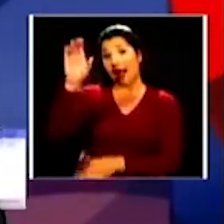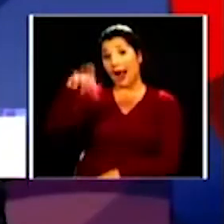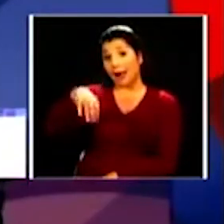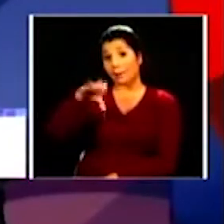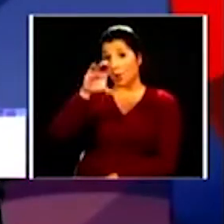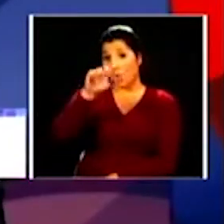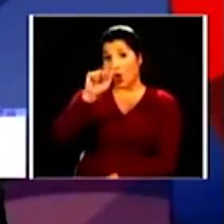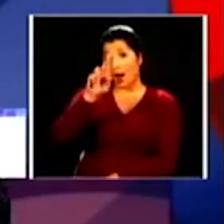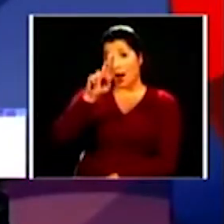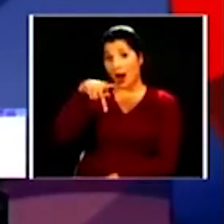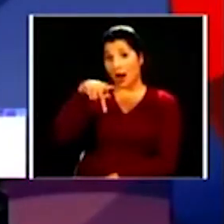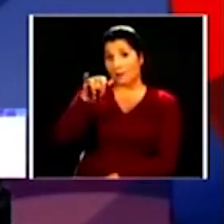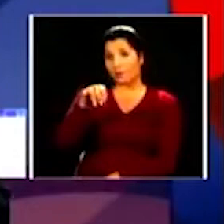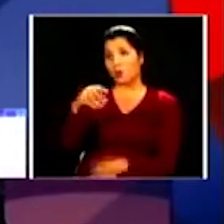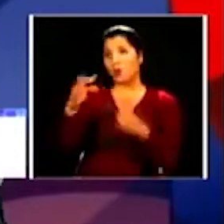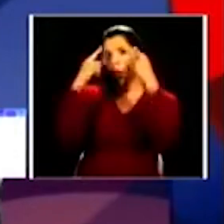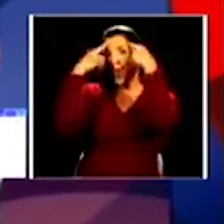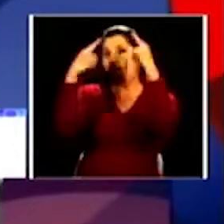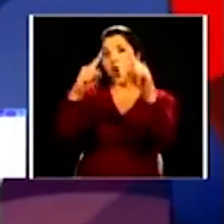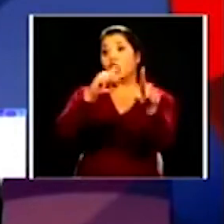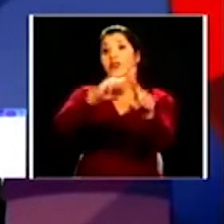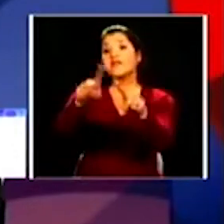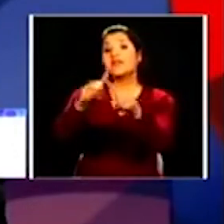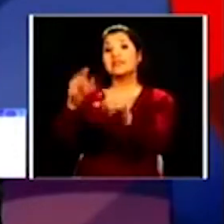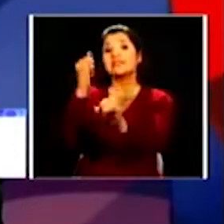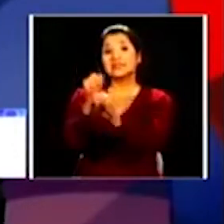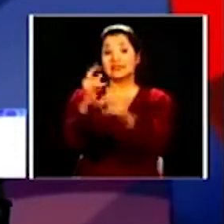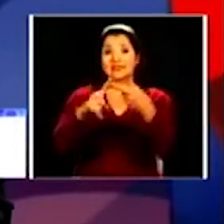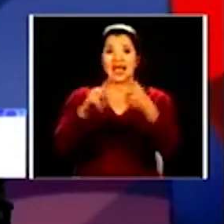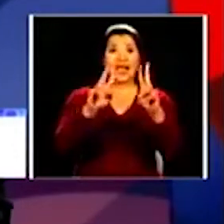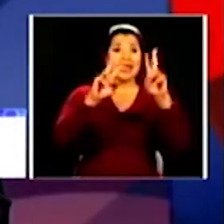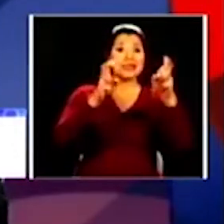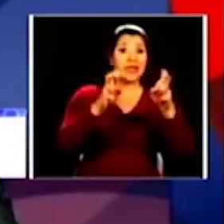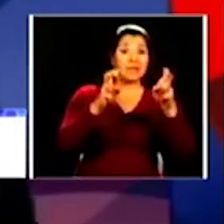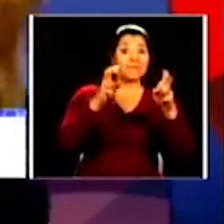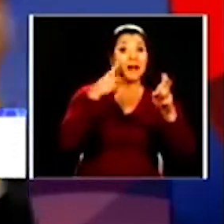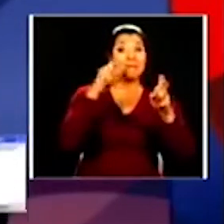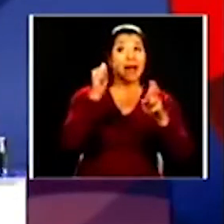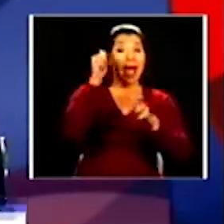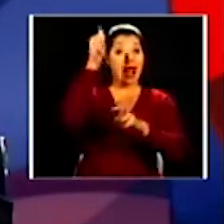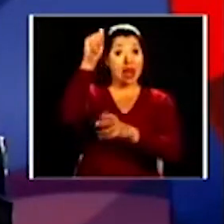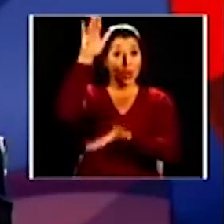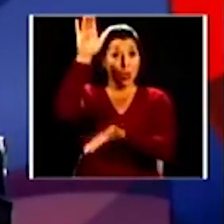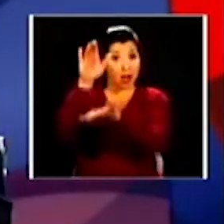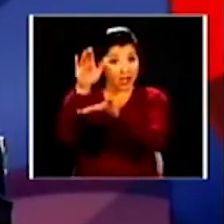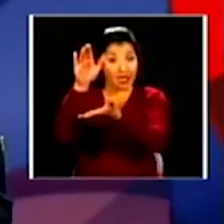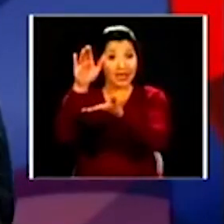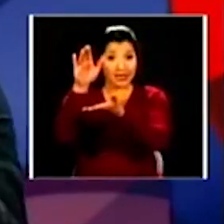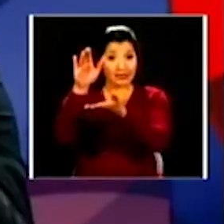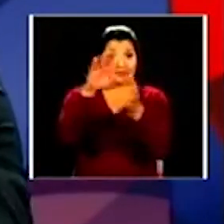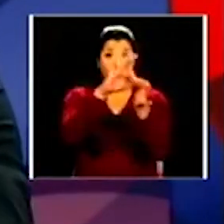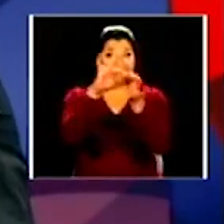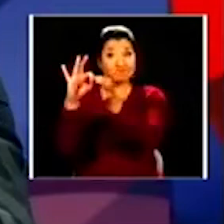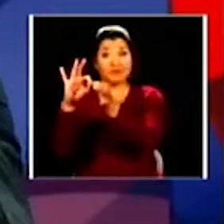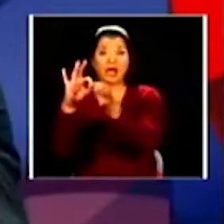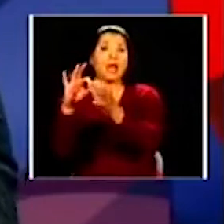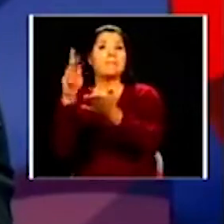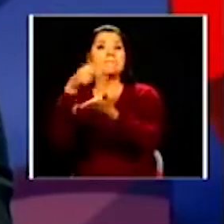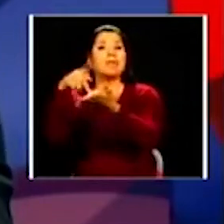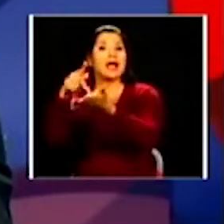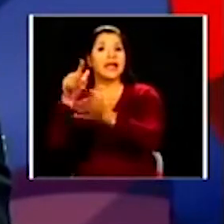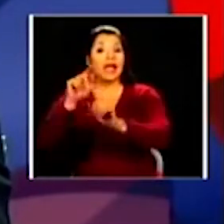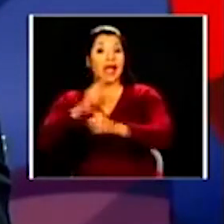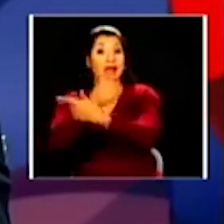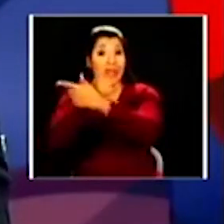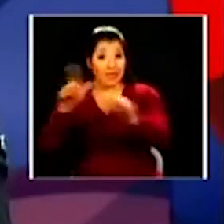logro interinstitucional. El parque temático para Alajuelita, emulando la experiencia del Parque Libertad, es generar ahí en San